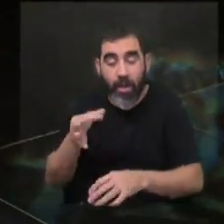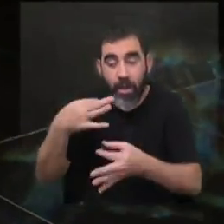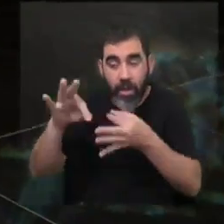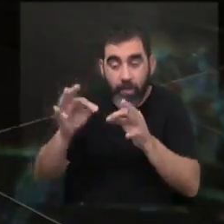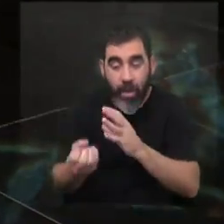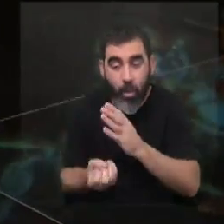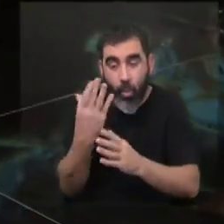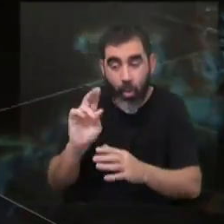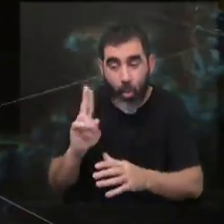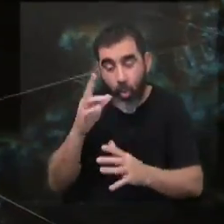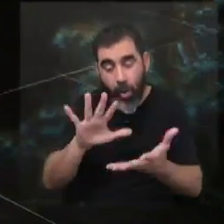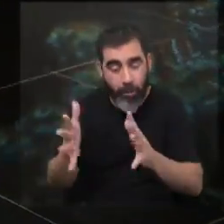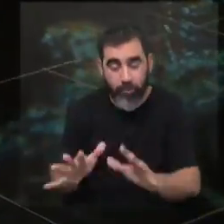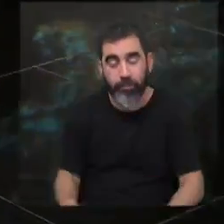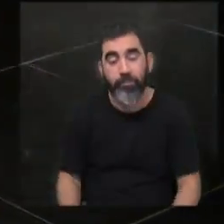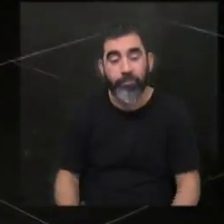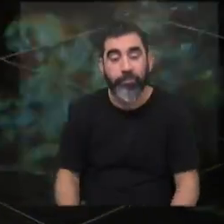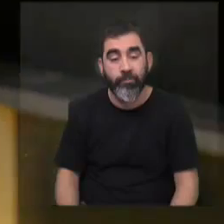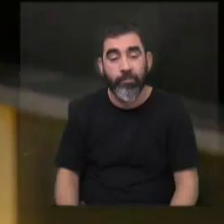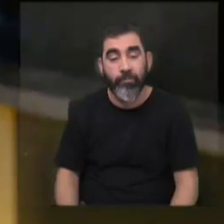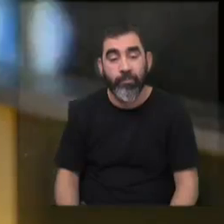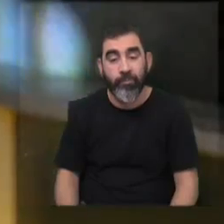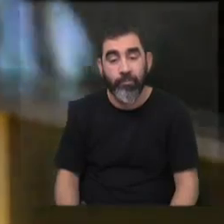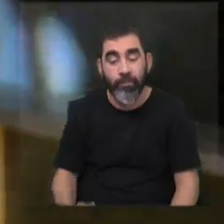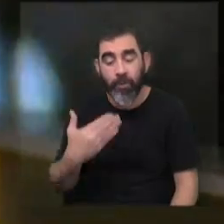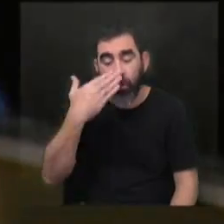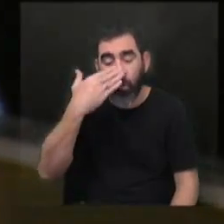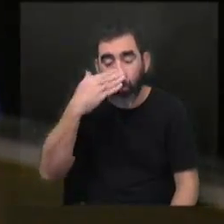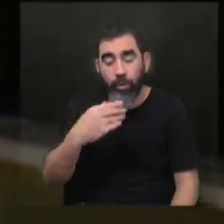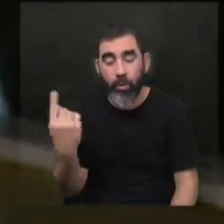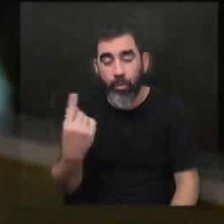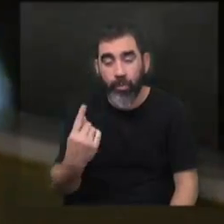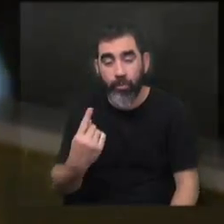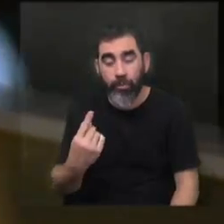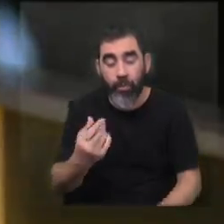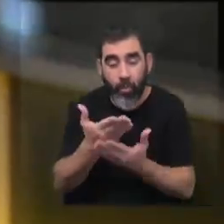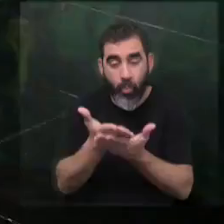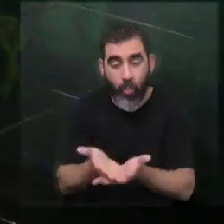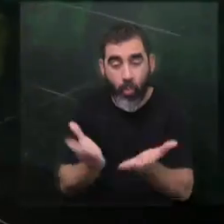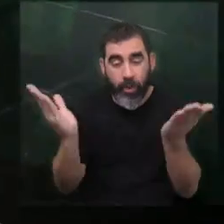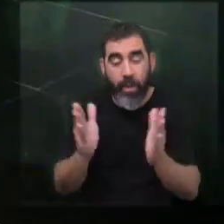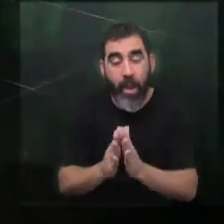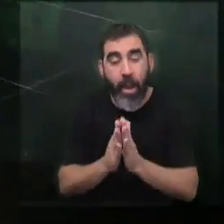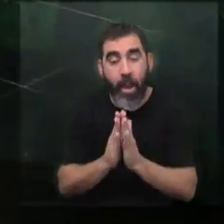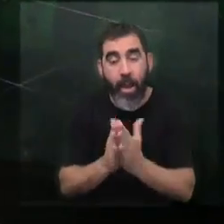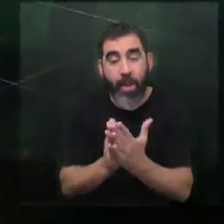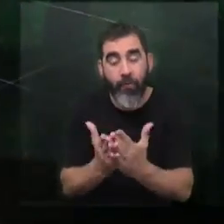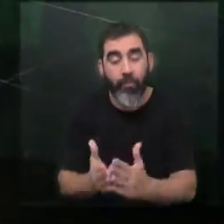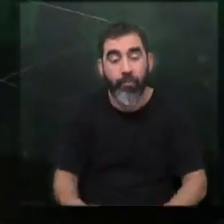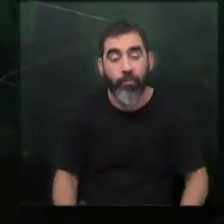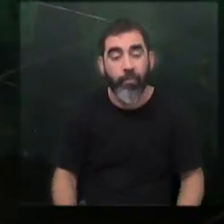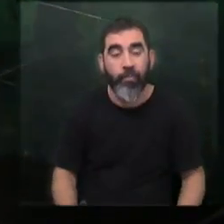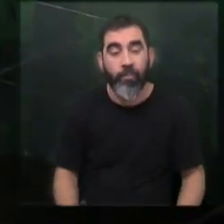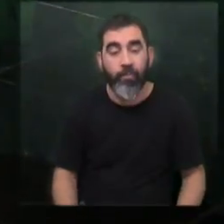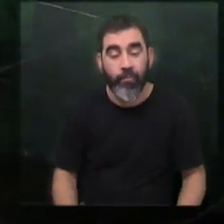Uruguay. Entonces, más o menos. Excelente. En eso. En el último minuto de la charla quiero mostrar el libro, porque además, yo te lo